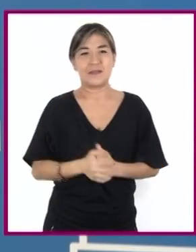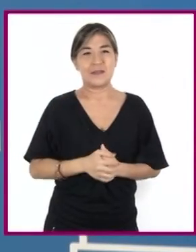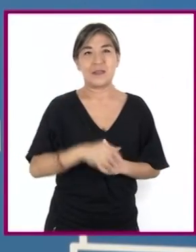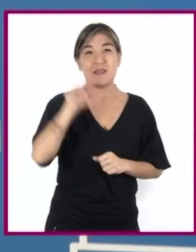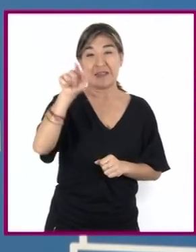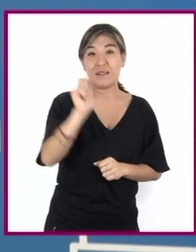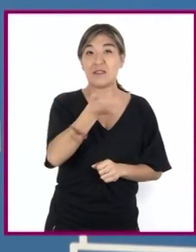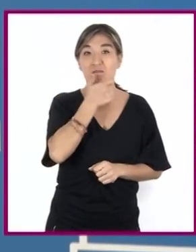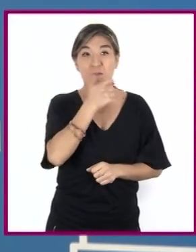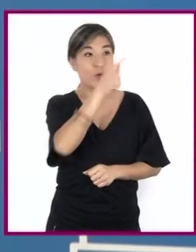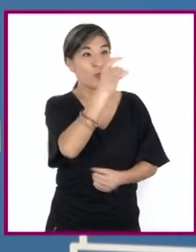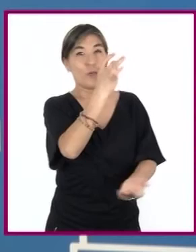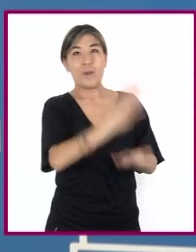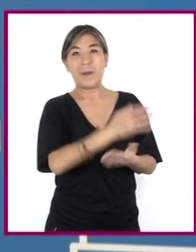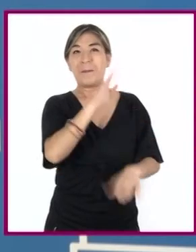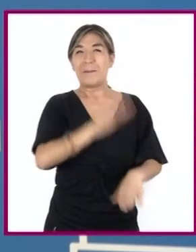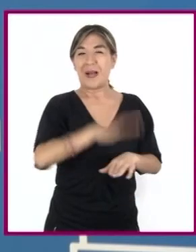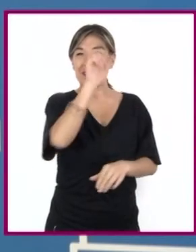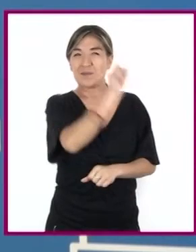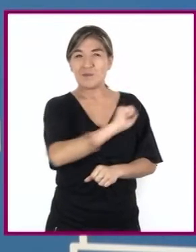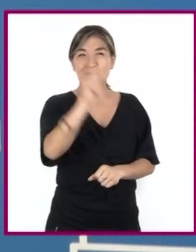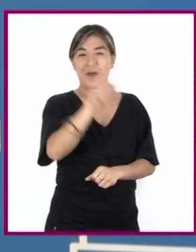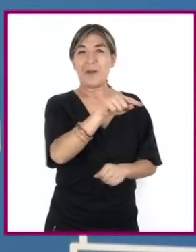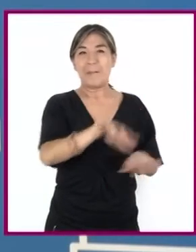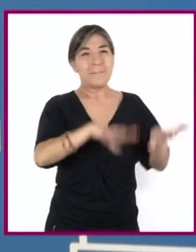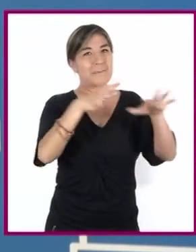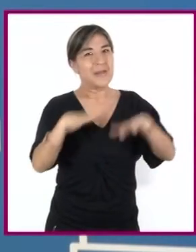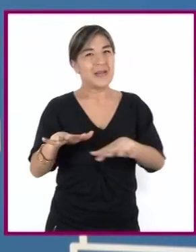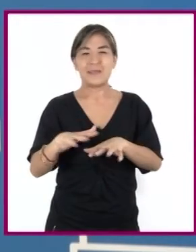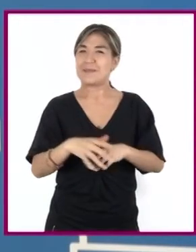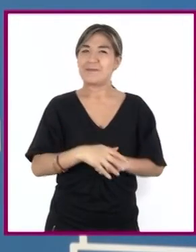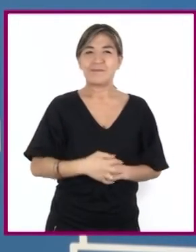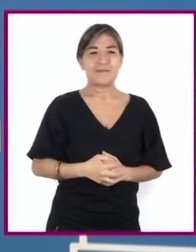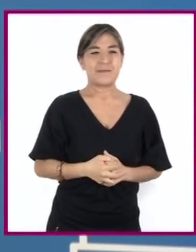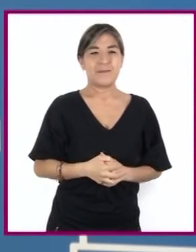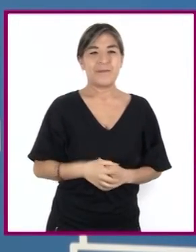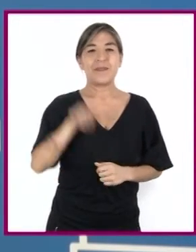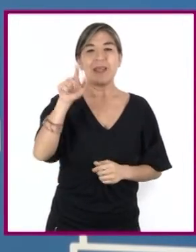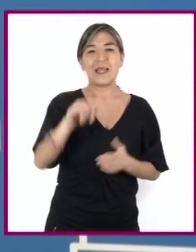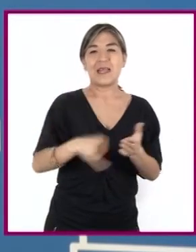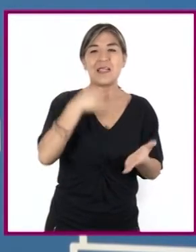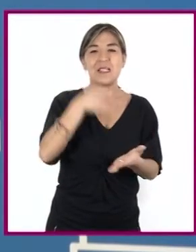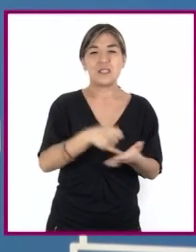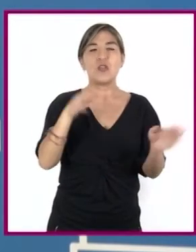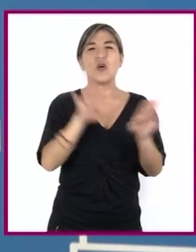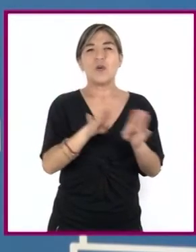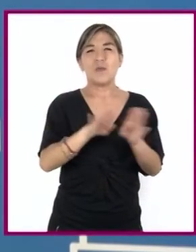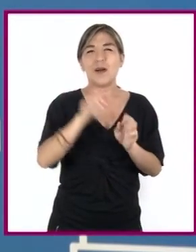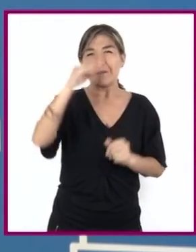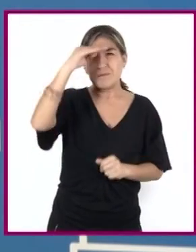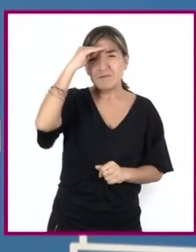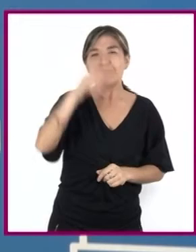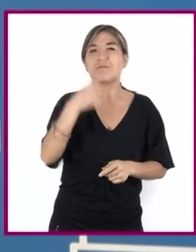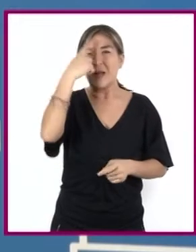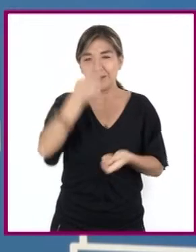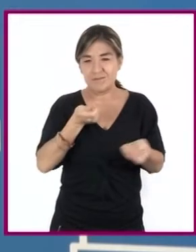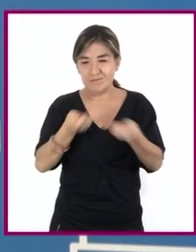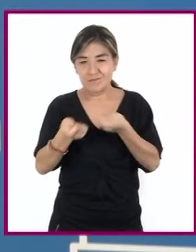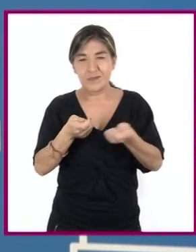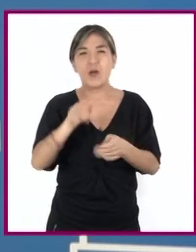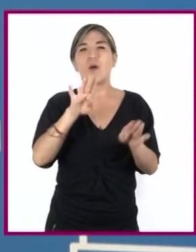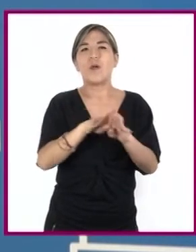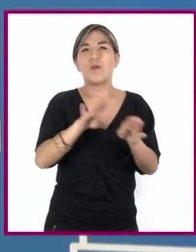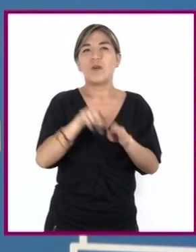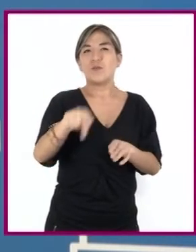era la única potencia marítima que había dominado los mares. Las islas se volvieron estratégicas para establecer